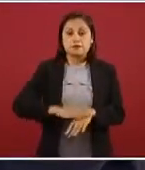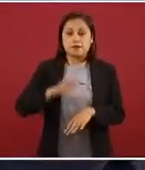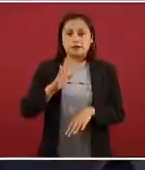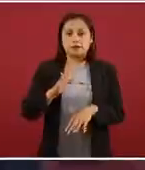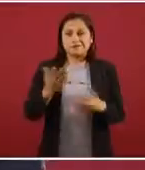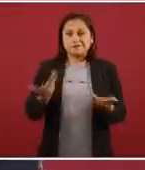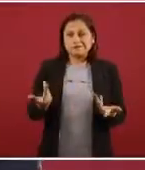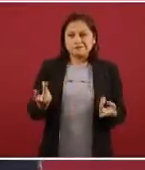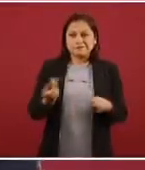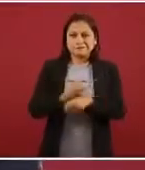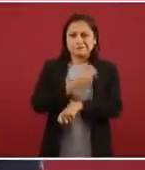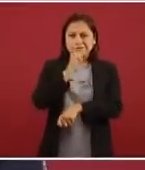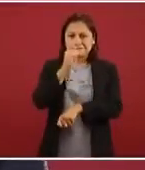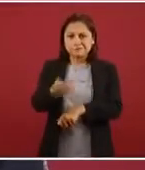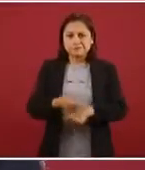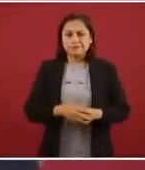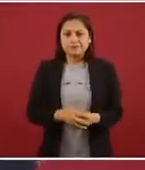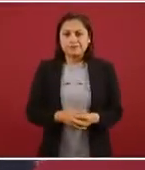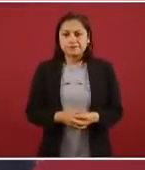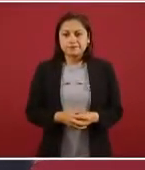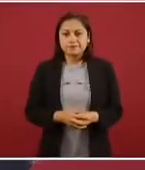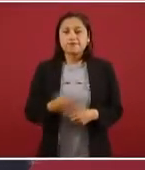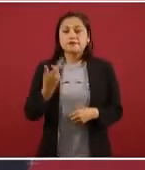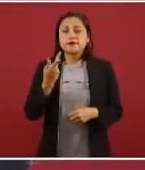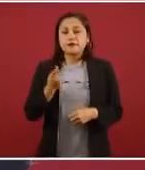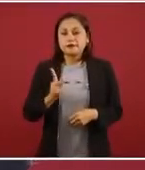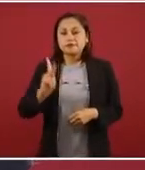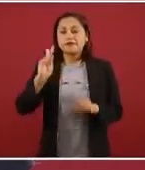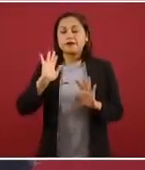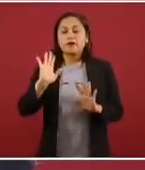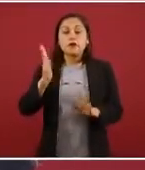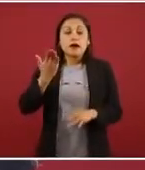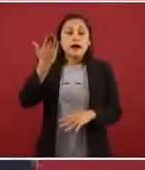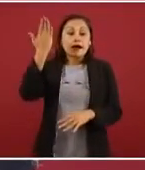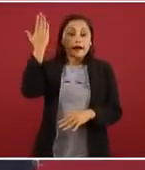Pero había esa política.